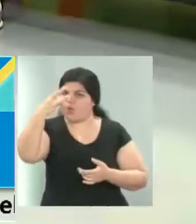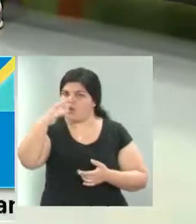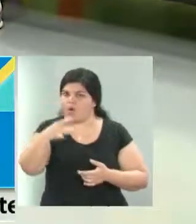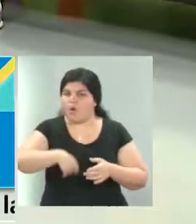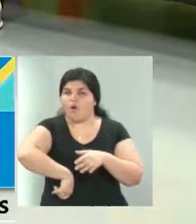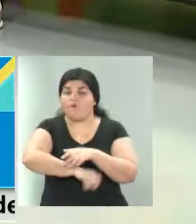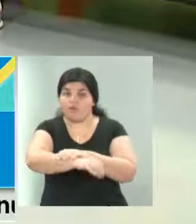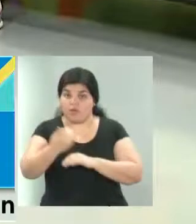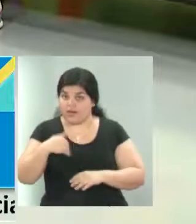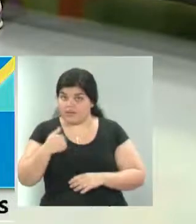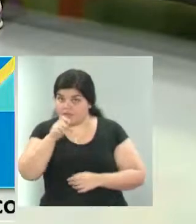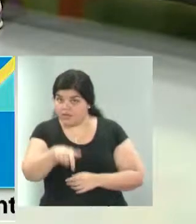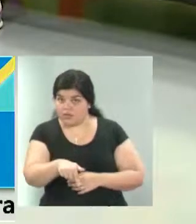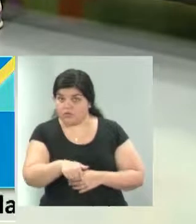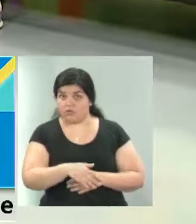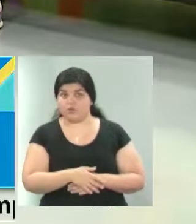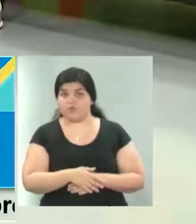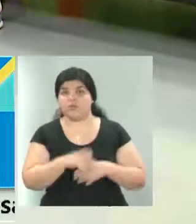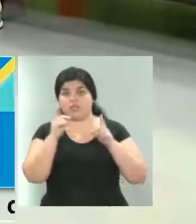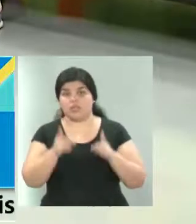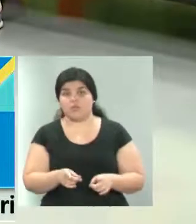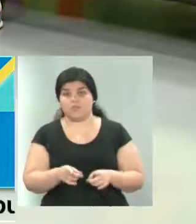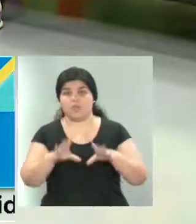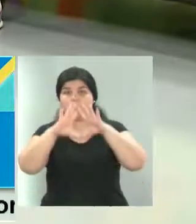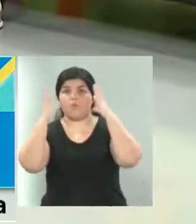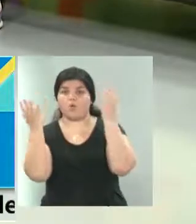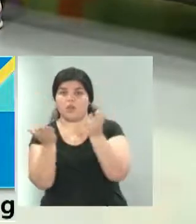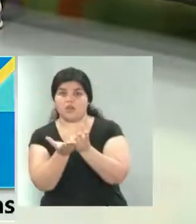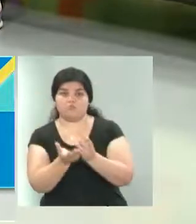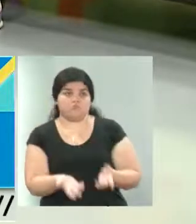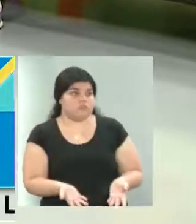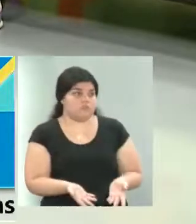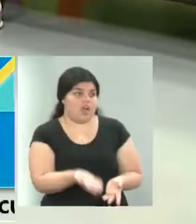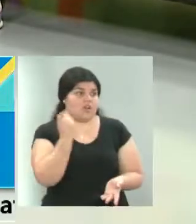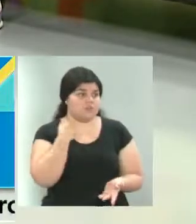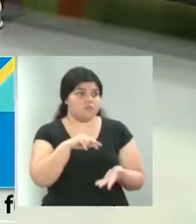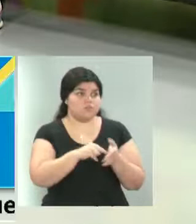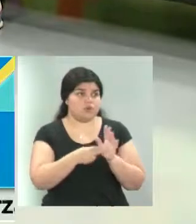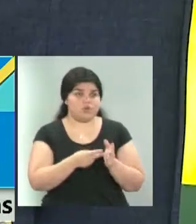hecho que se puede pensar quizás a nivel mundial? No, ayer tuvimos un problema. Ayer fue en Holanda,